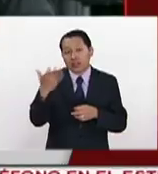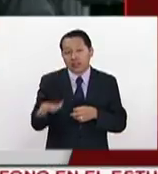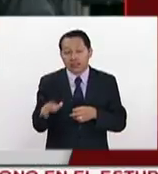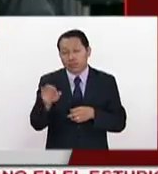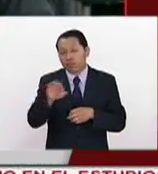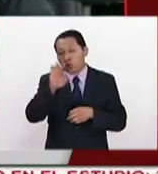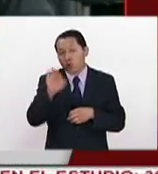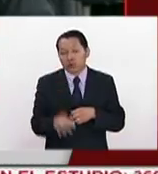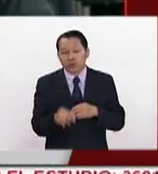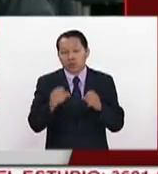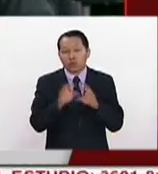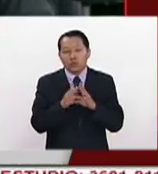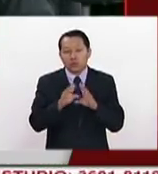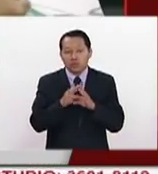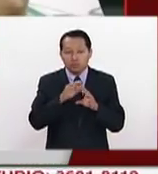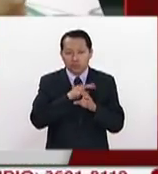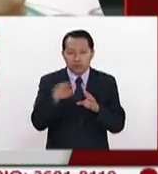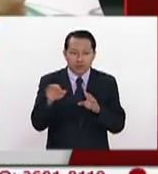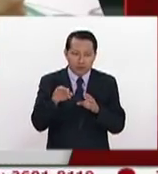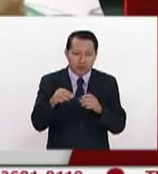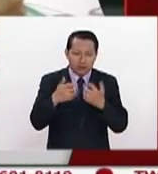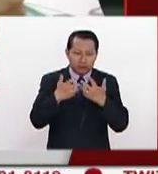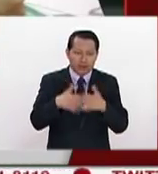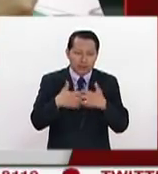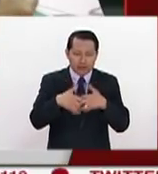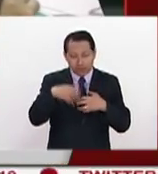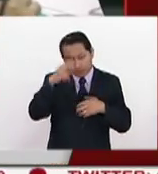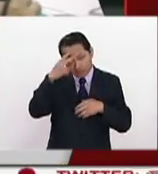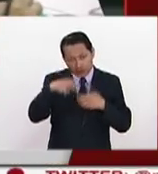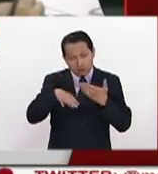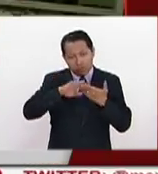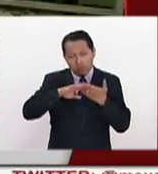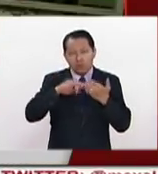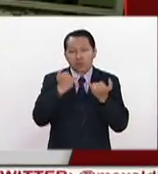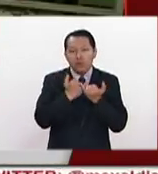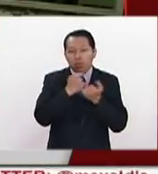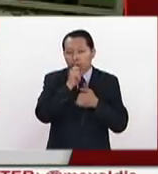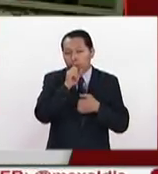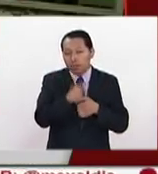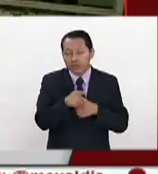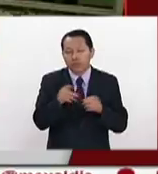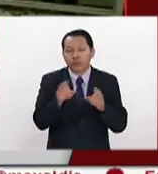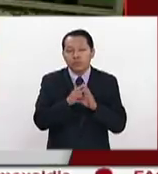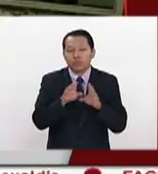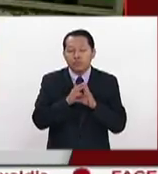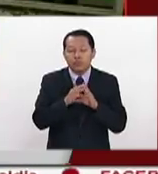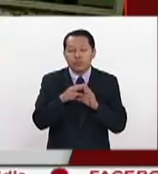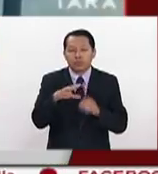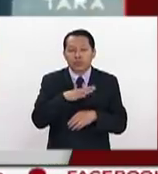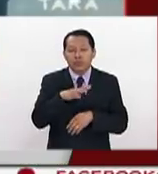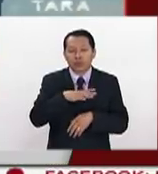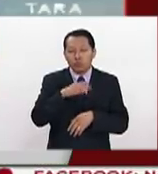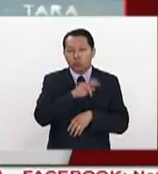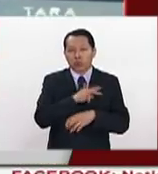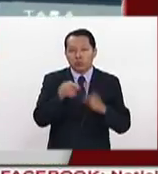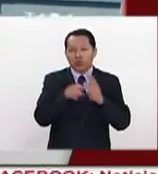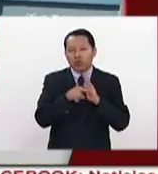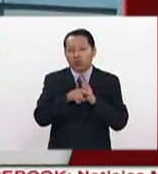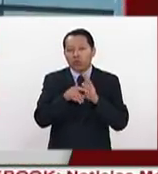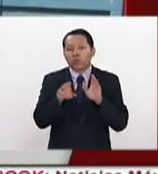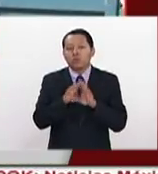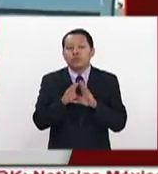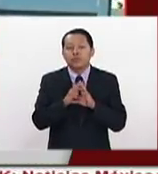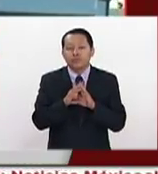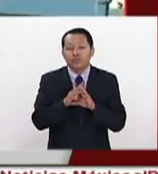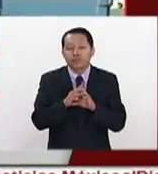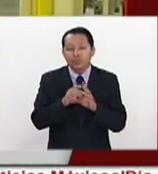que en un primer momento afectaría, por supuesto, la industria de México. Y eso obviamente impacta de manera negativa en